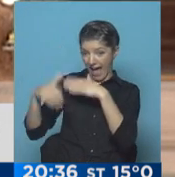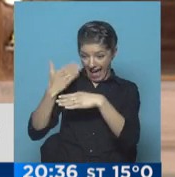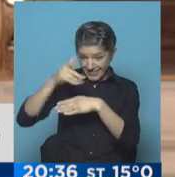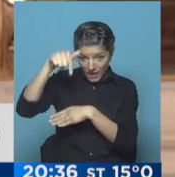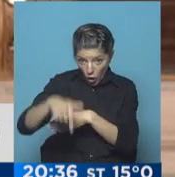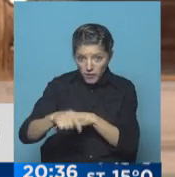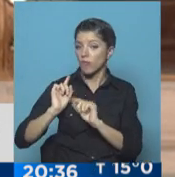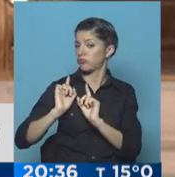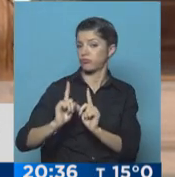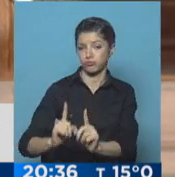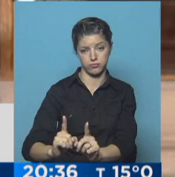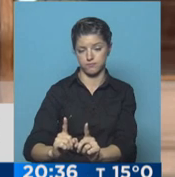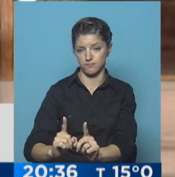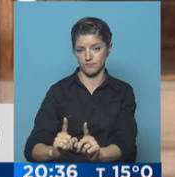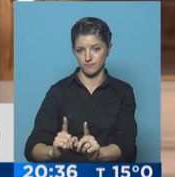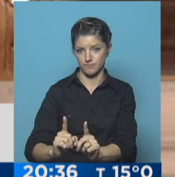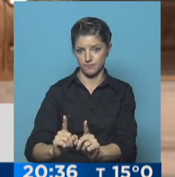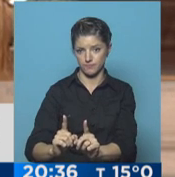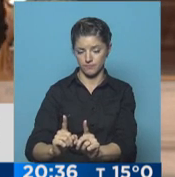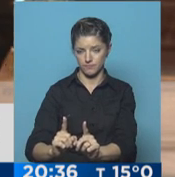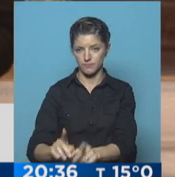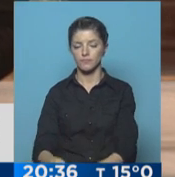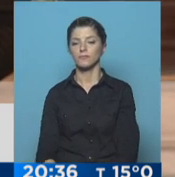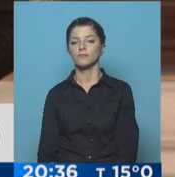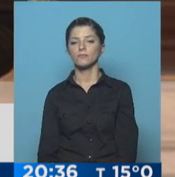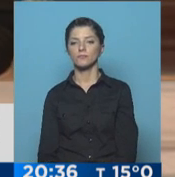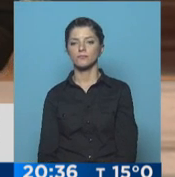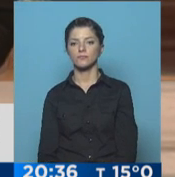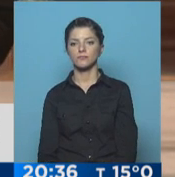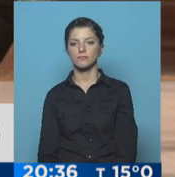ahora, que lo hagan además